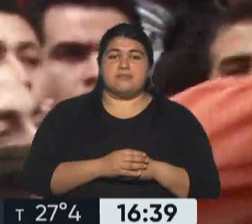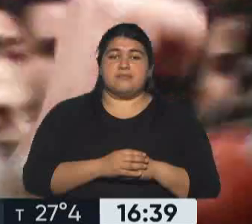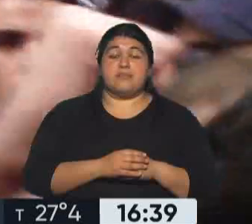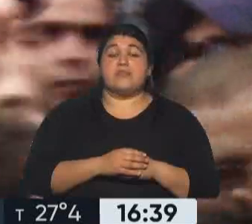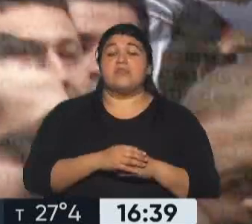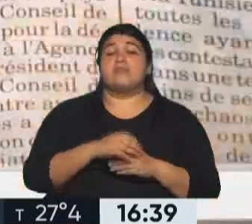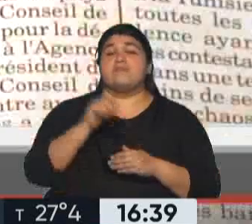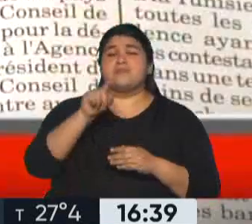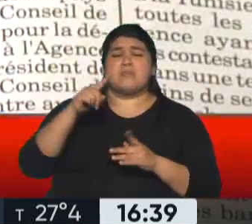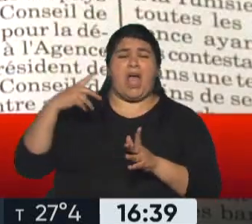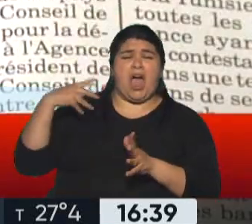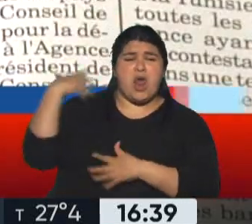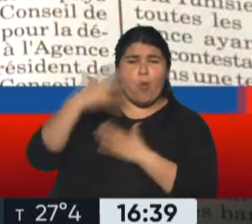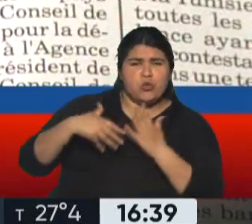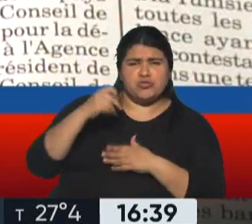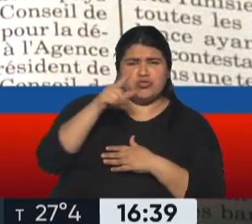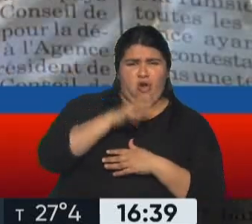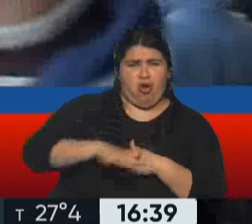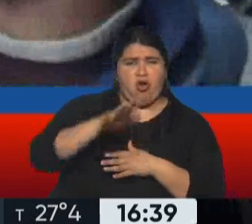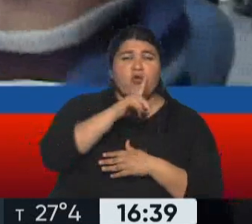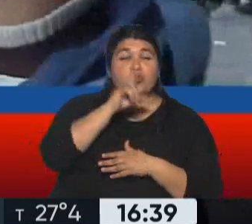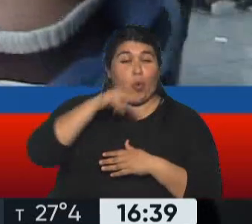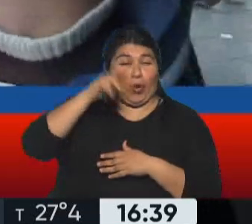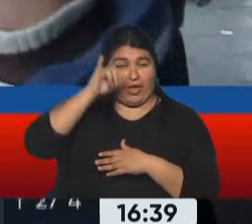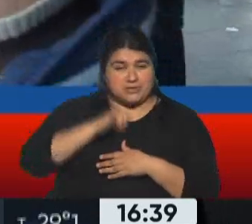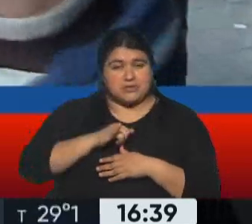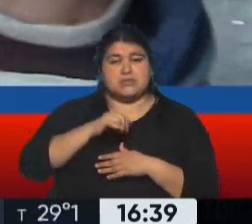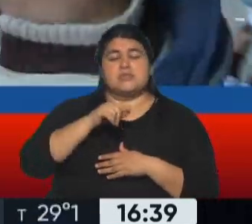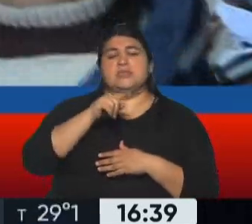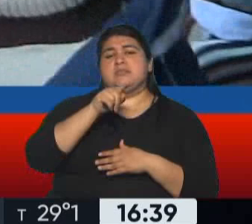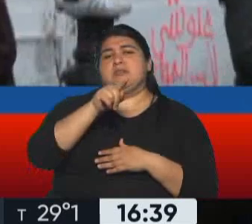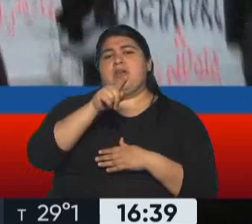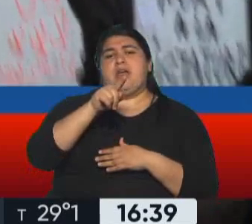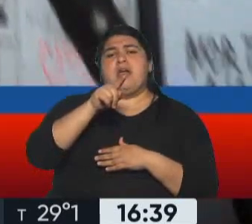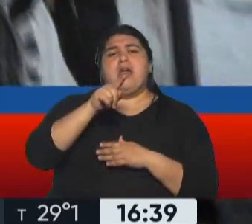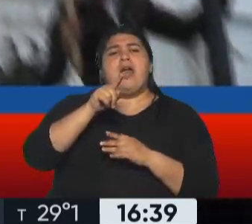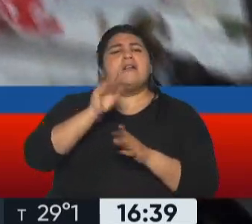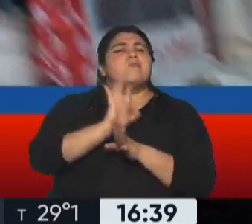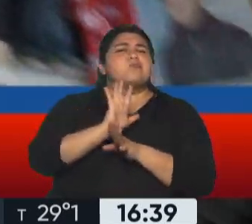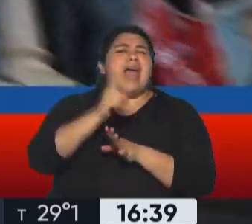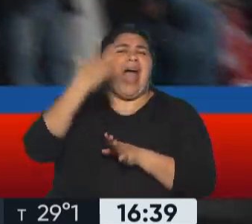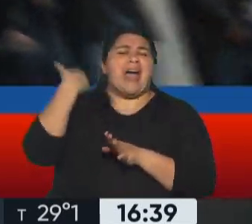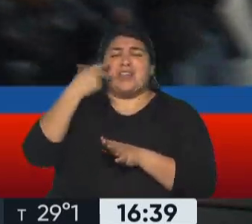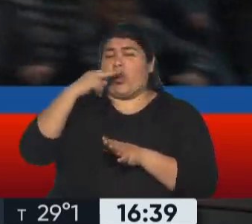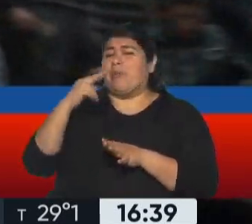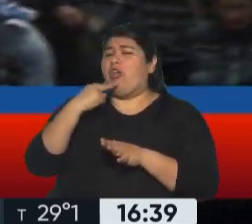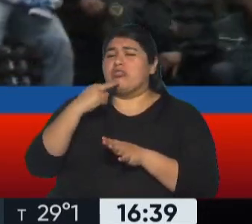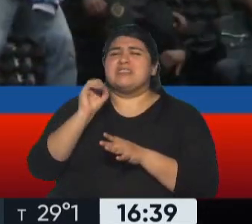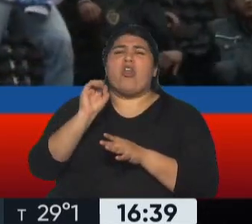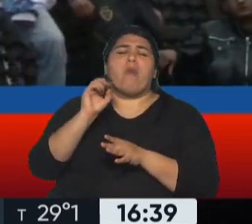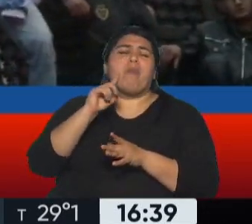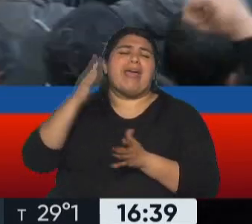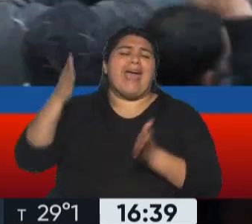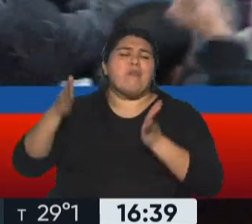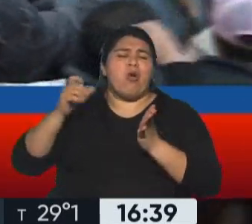La denominada Revolución Tunecina, el acontecimiento que originó la reacción en cadena conocida como Primavera Árabe en 2011, generó una década